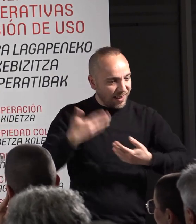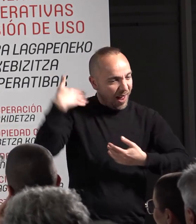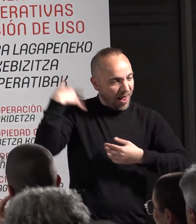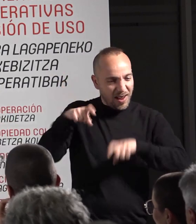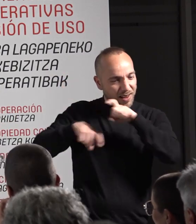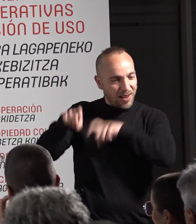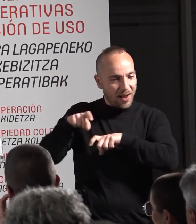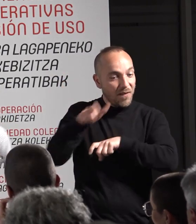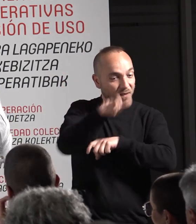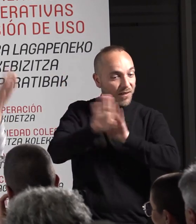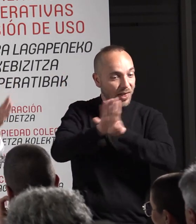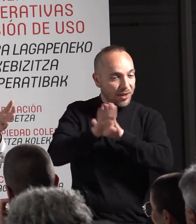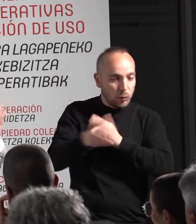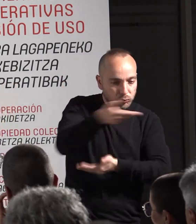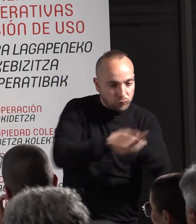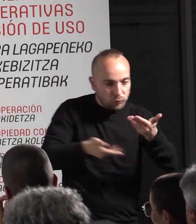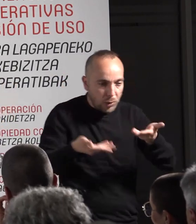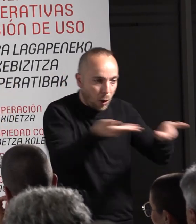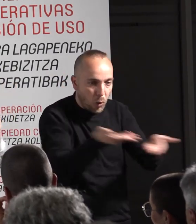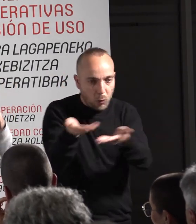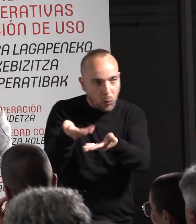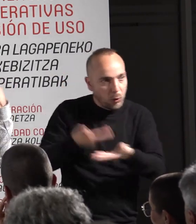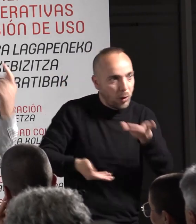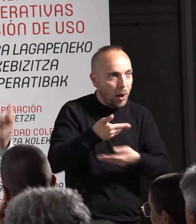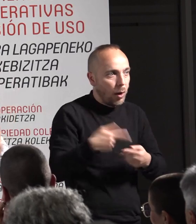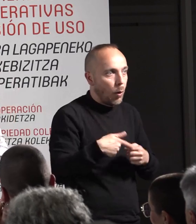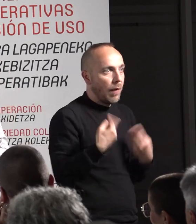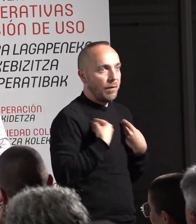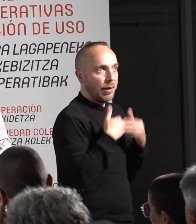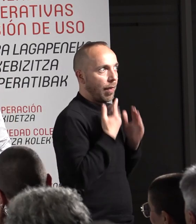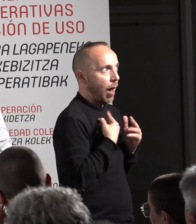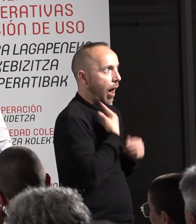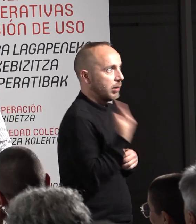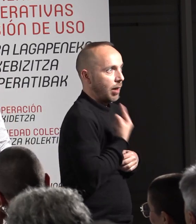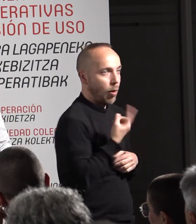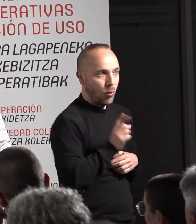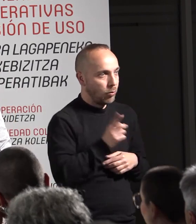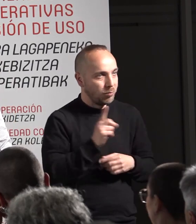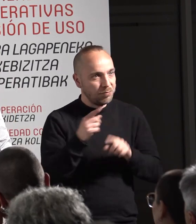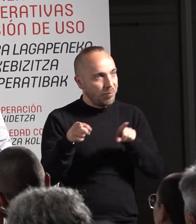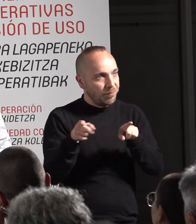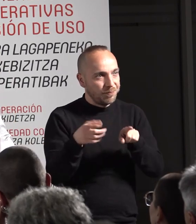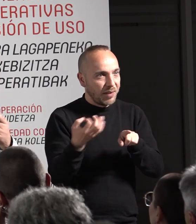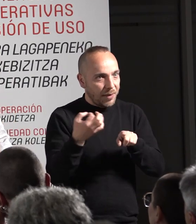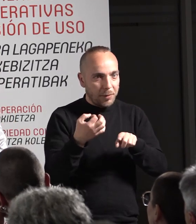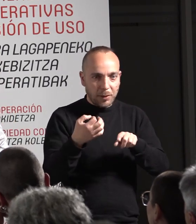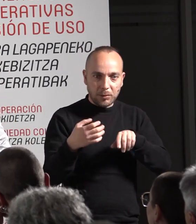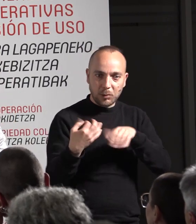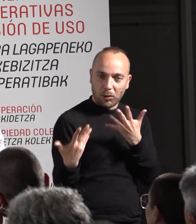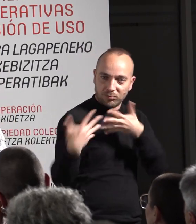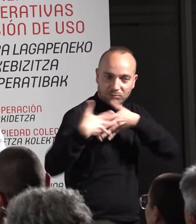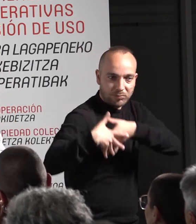y colaboraban, no a la vida, digamos, aislada. Y hay que estar, digamos, reconciliado con el barrio, con el pueblo,